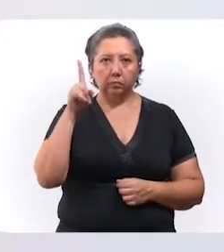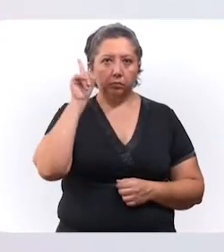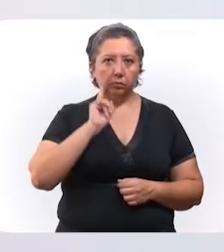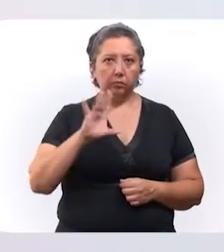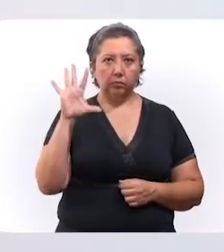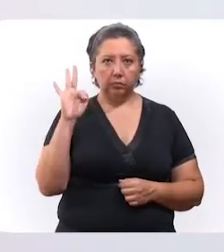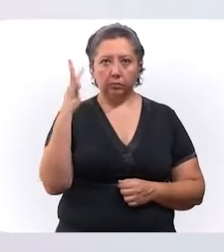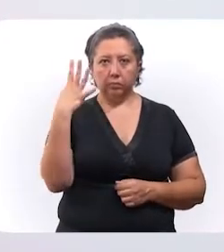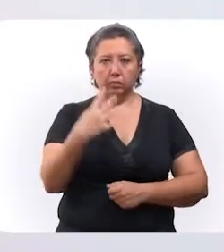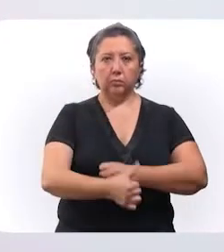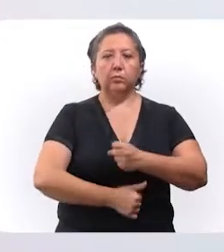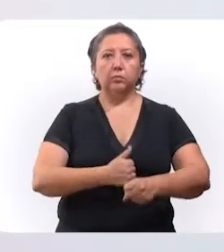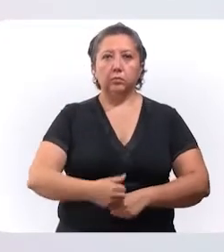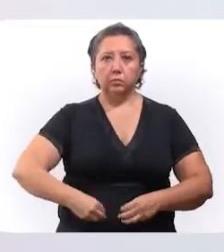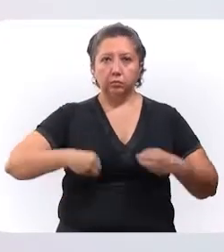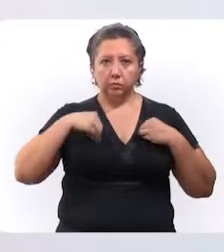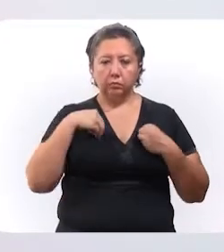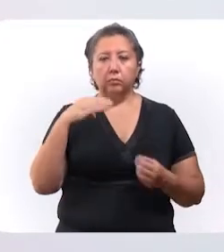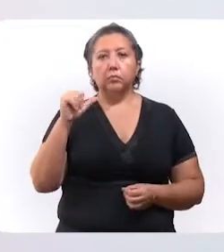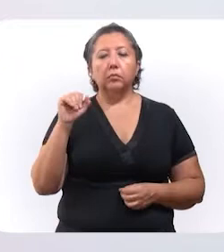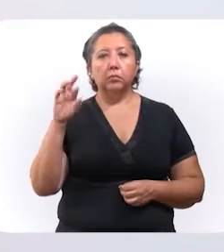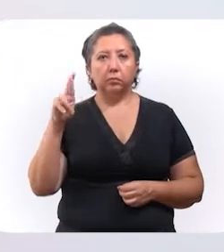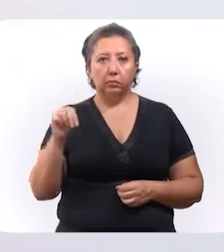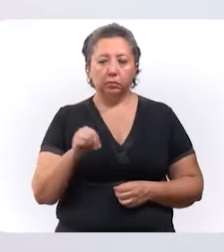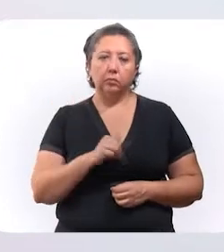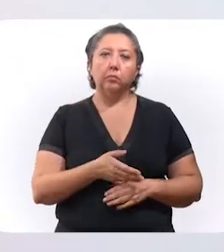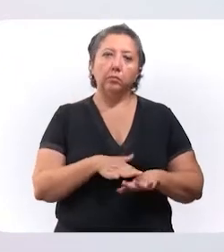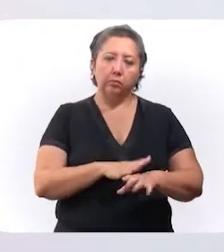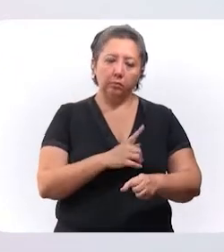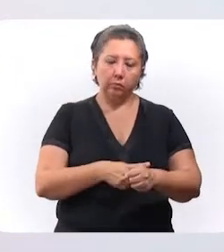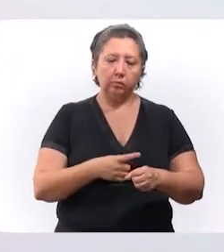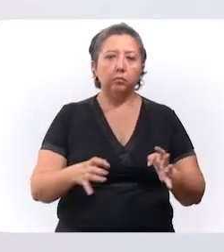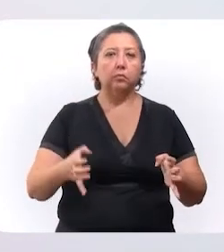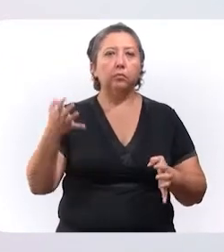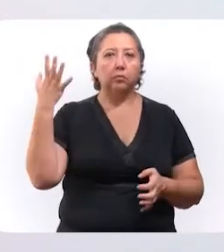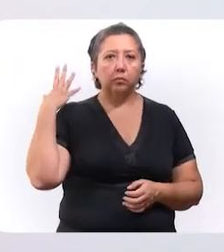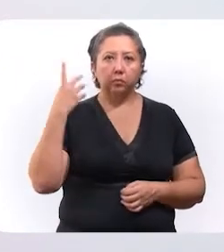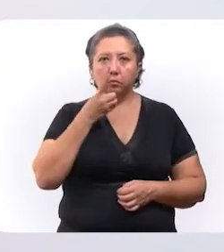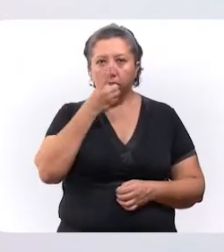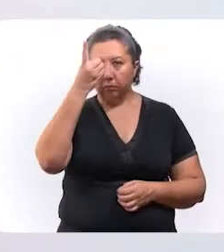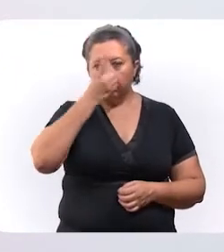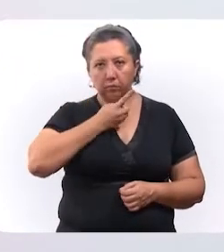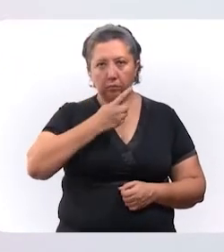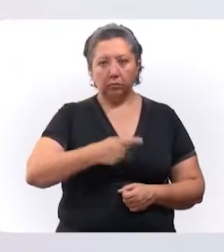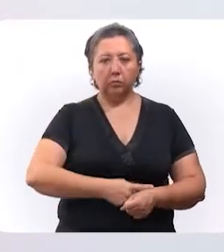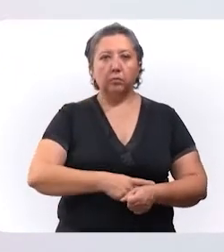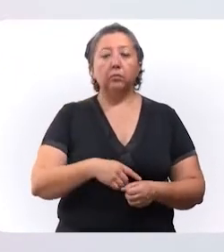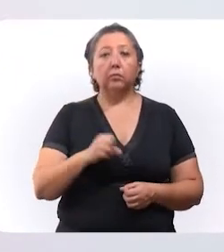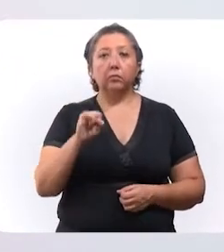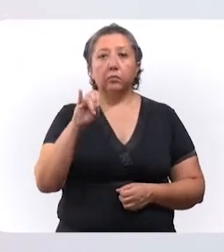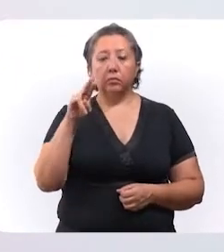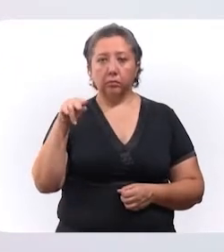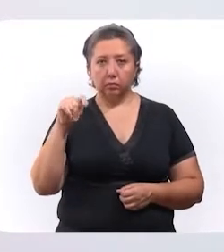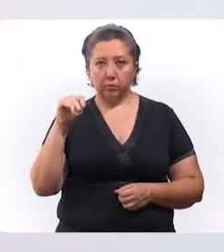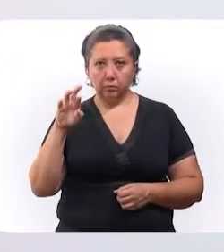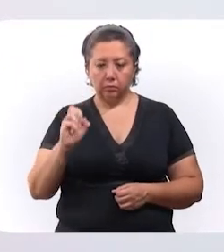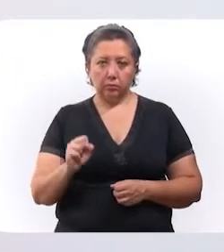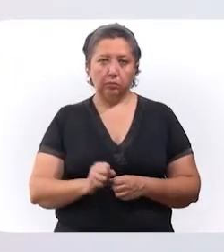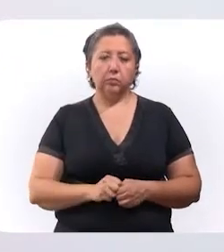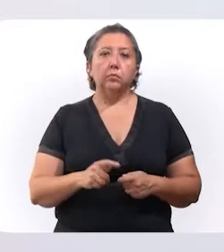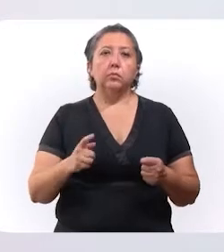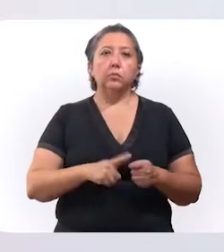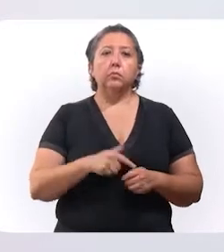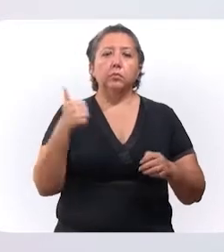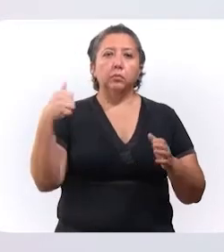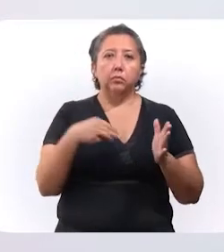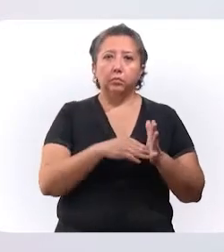mujer de 44 años que residía en Ciudad del Carmen, y entre sus principales enfermedades se encontraban diabetes e inmunosupresión. En total,